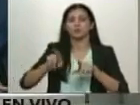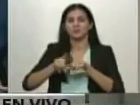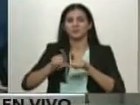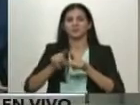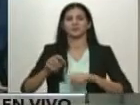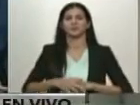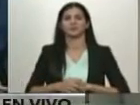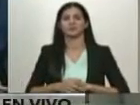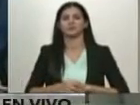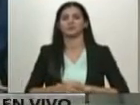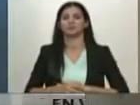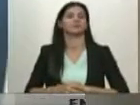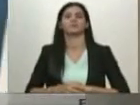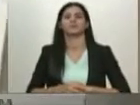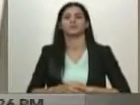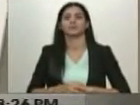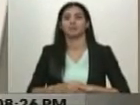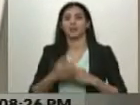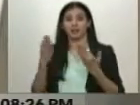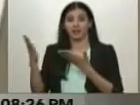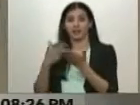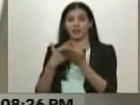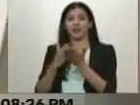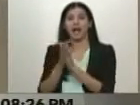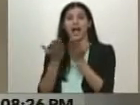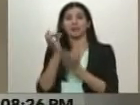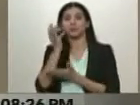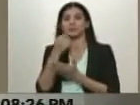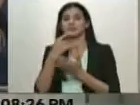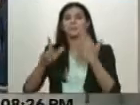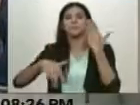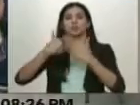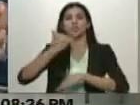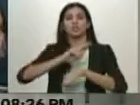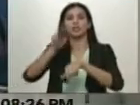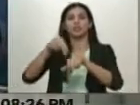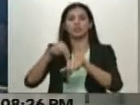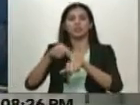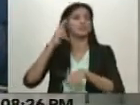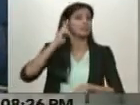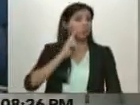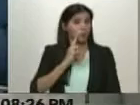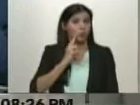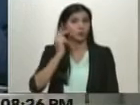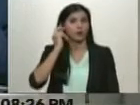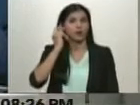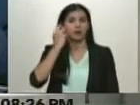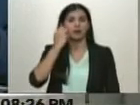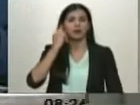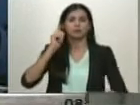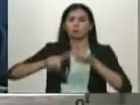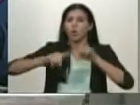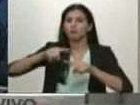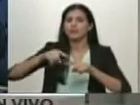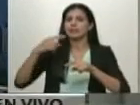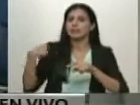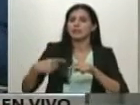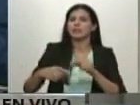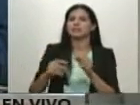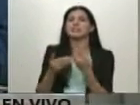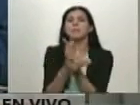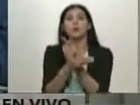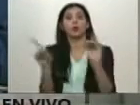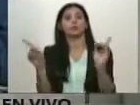Aquí está el libro donde define el proyecto nacional Simón Bolívar, los elementos de la democracia protagónica.